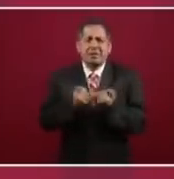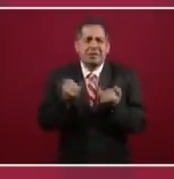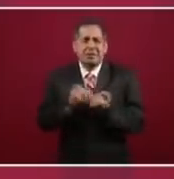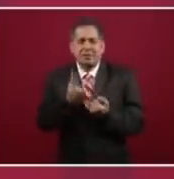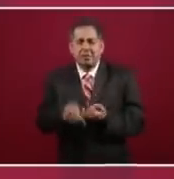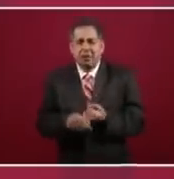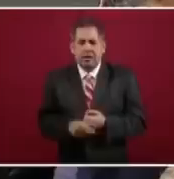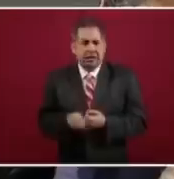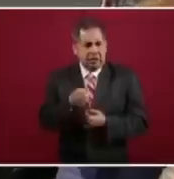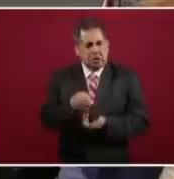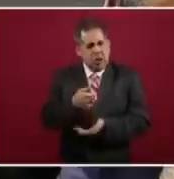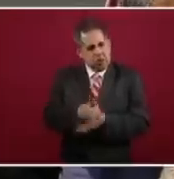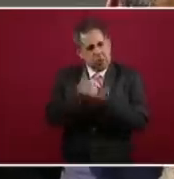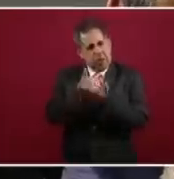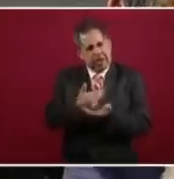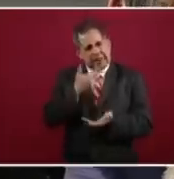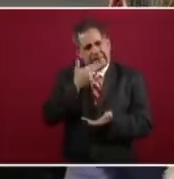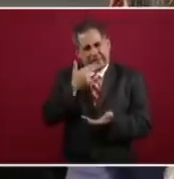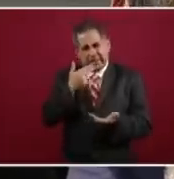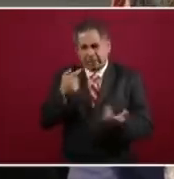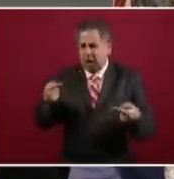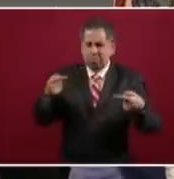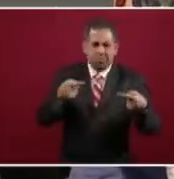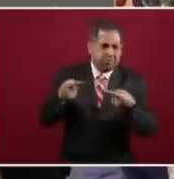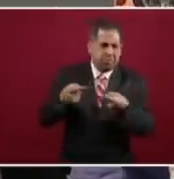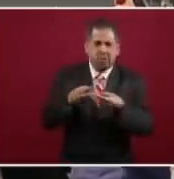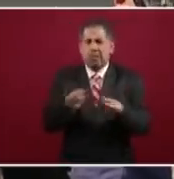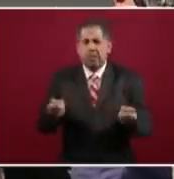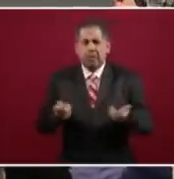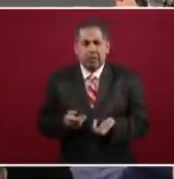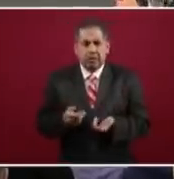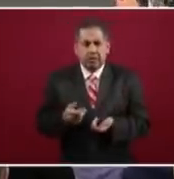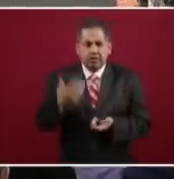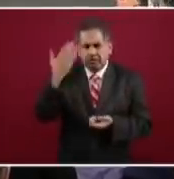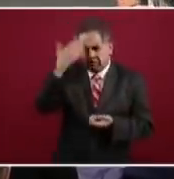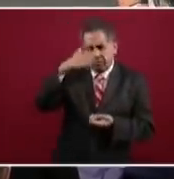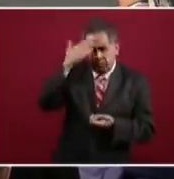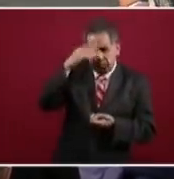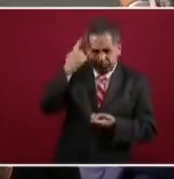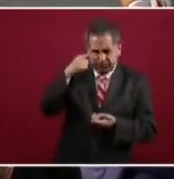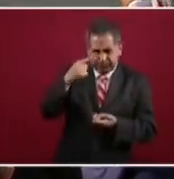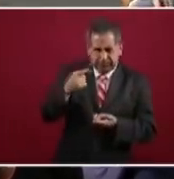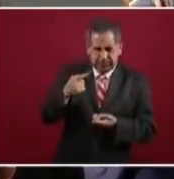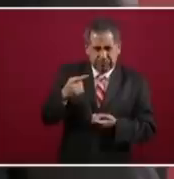ayudan a estas cosas salen aquí